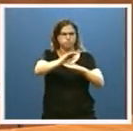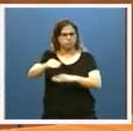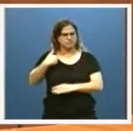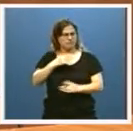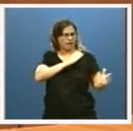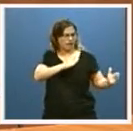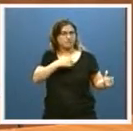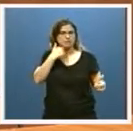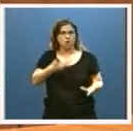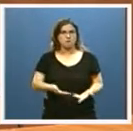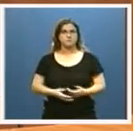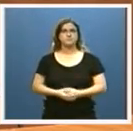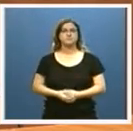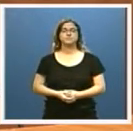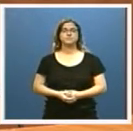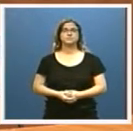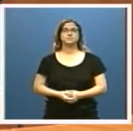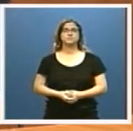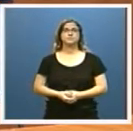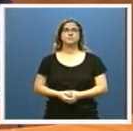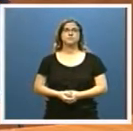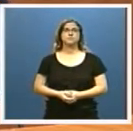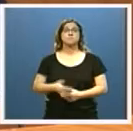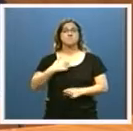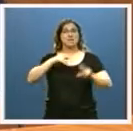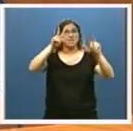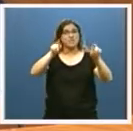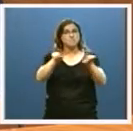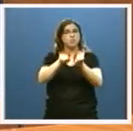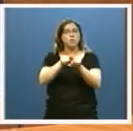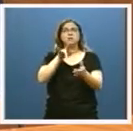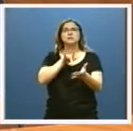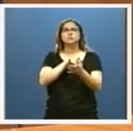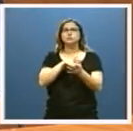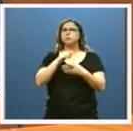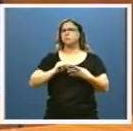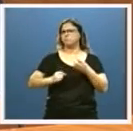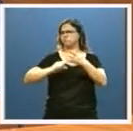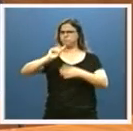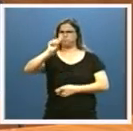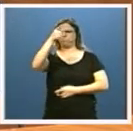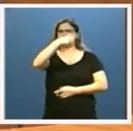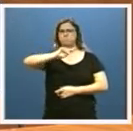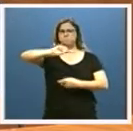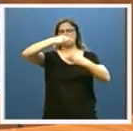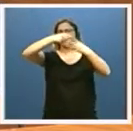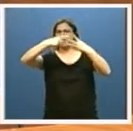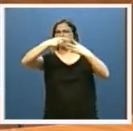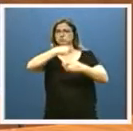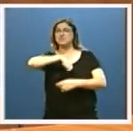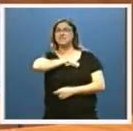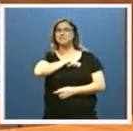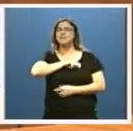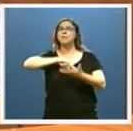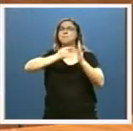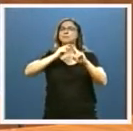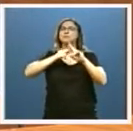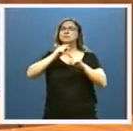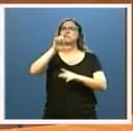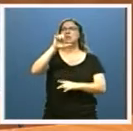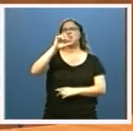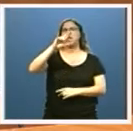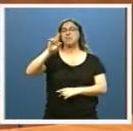meses en esta materia estamos en las primeras posiciones de aplicación en españa de la nueva metodología líder con la